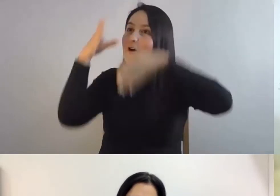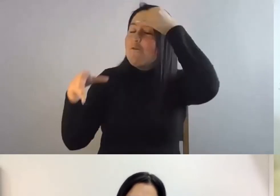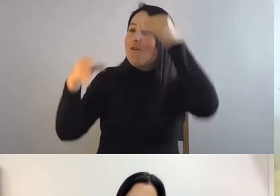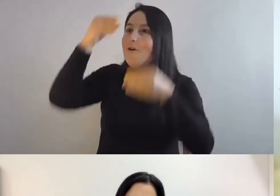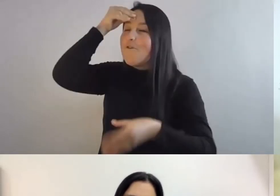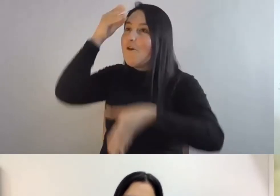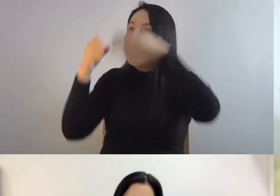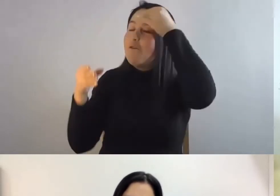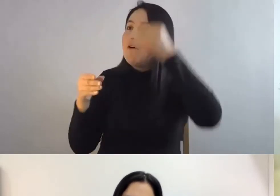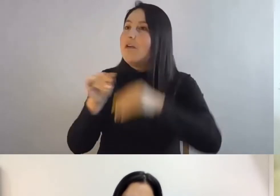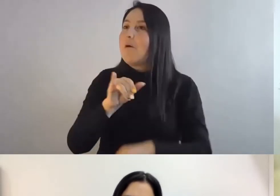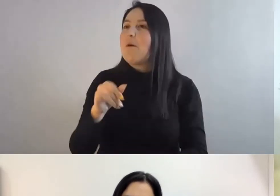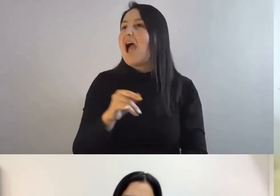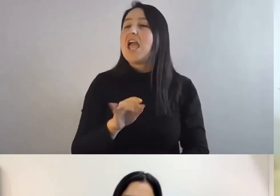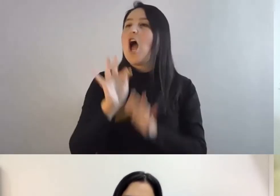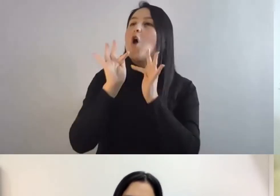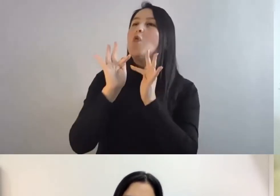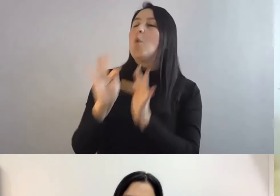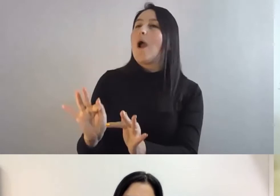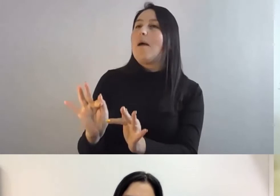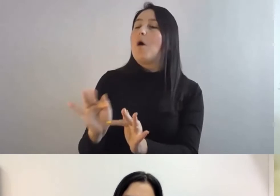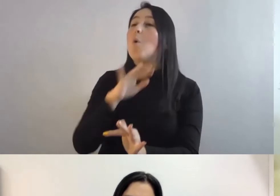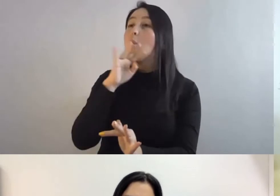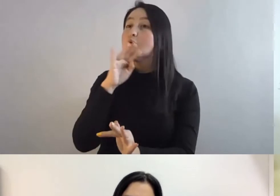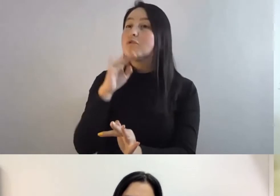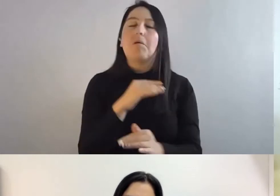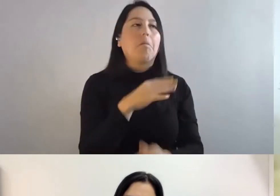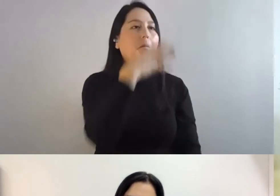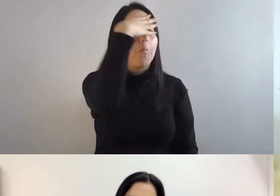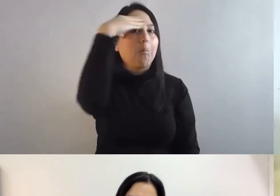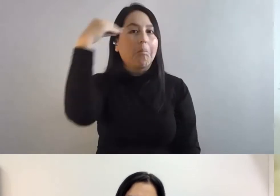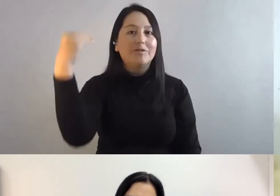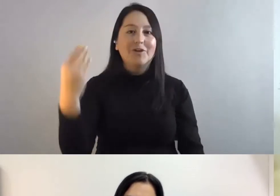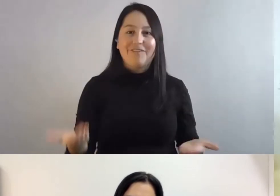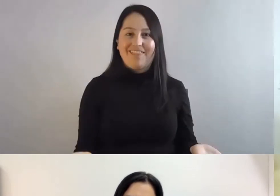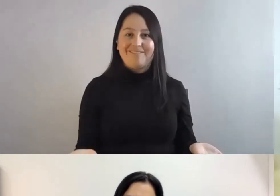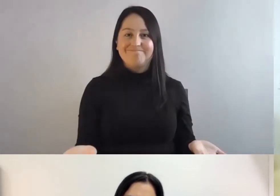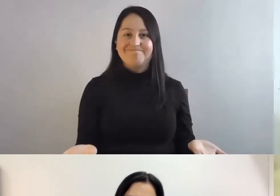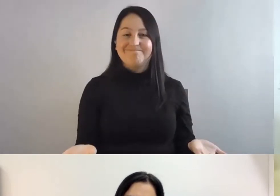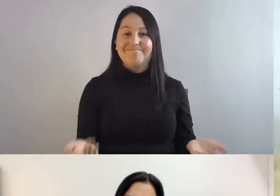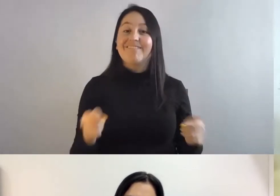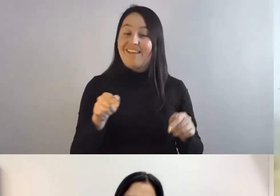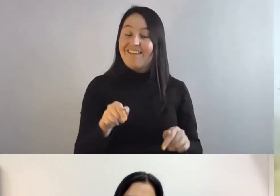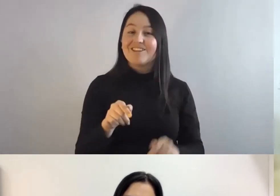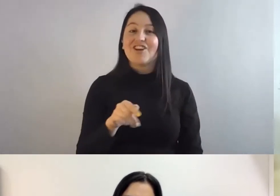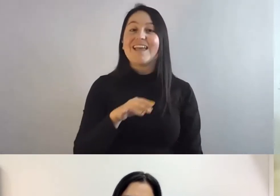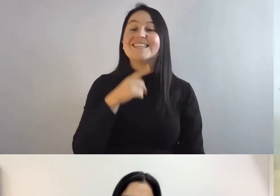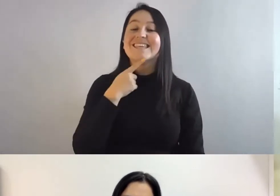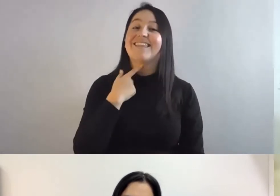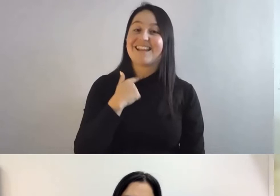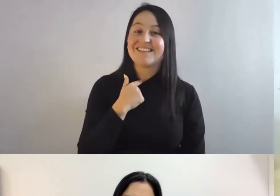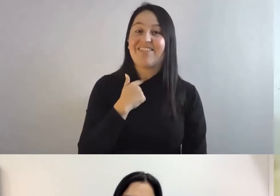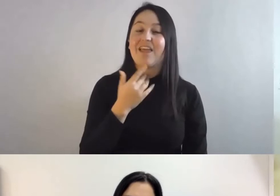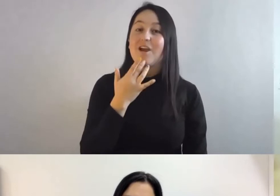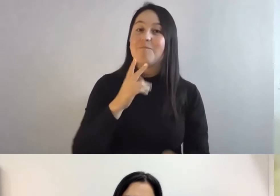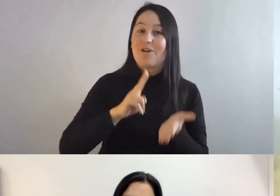a ocupar, como que se olvida, ¿no? Y eso es bien interesante porque realmente hay